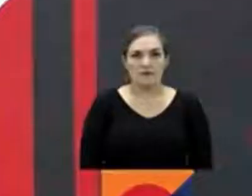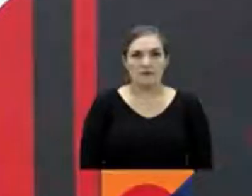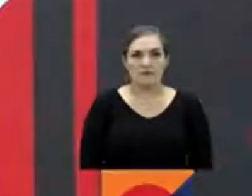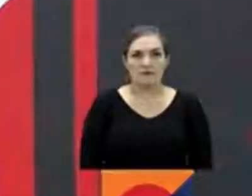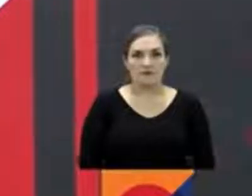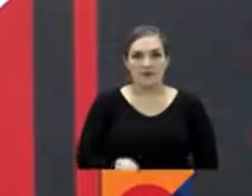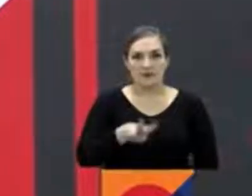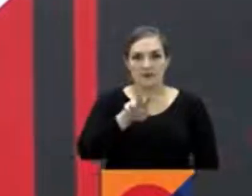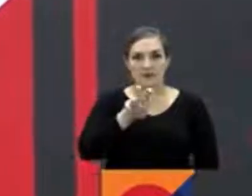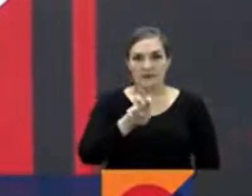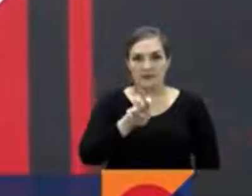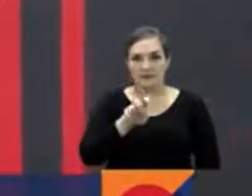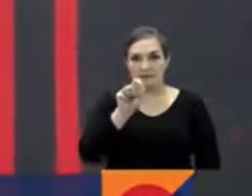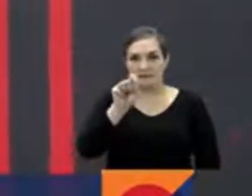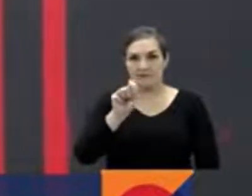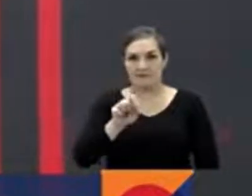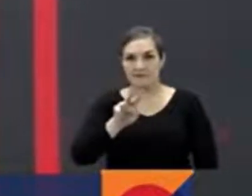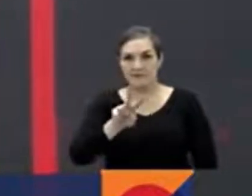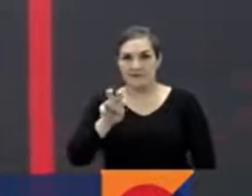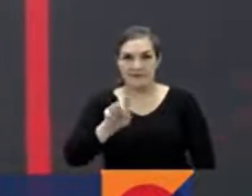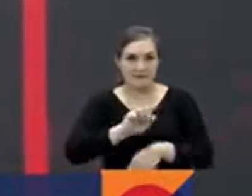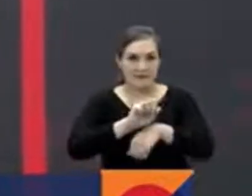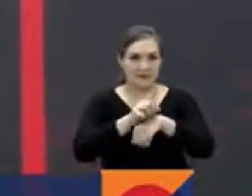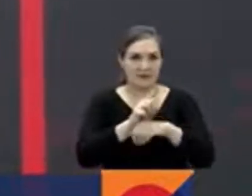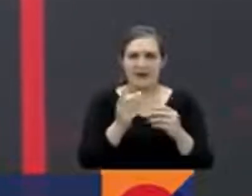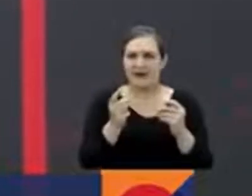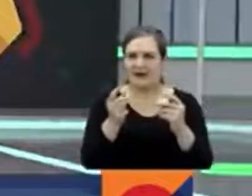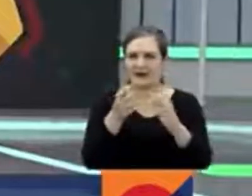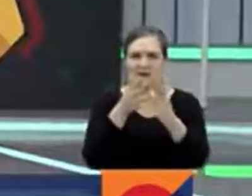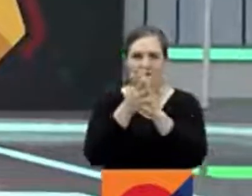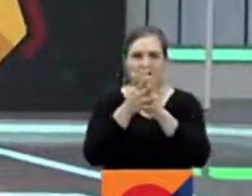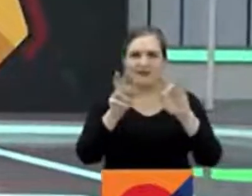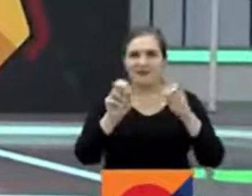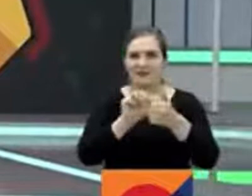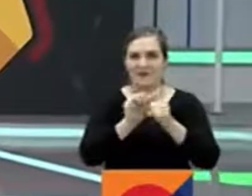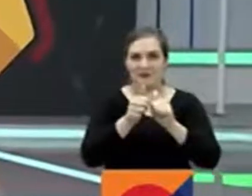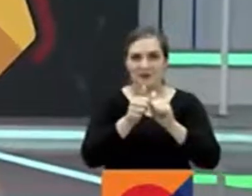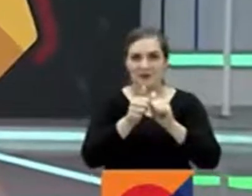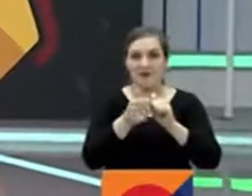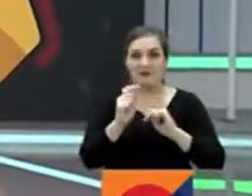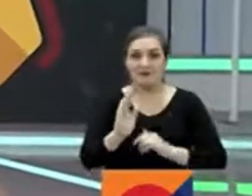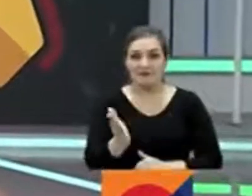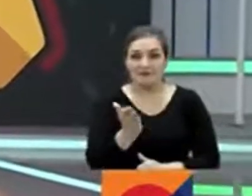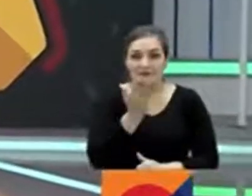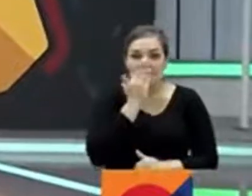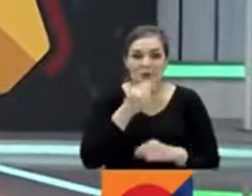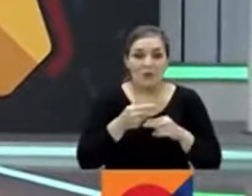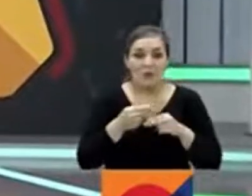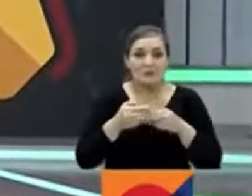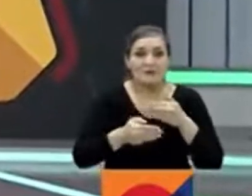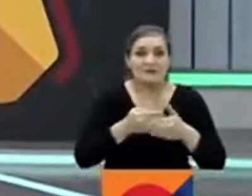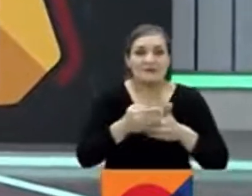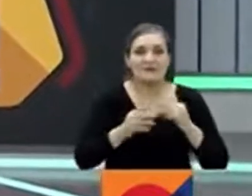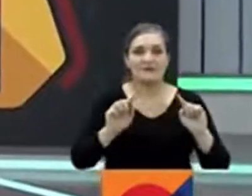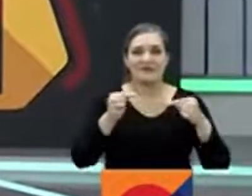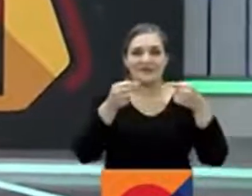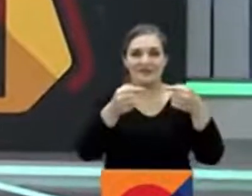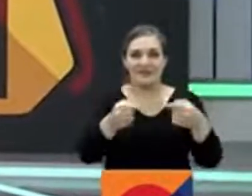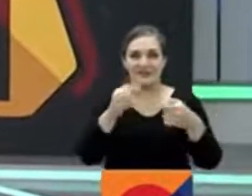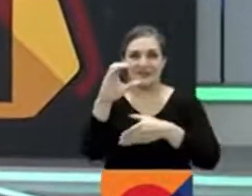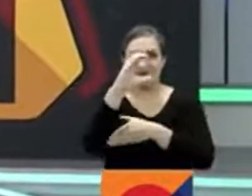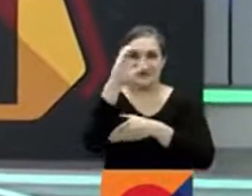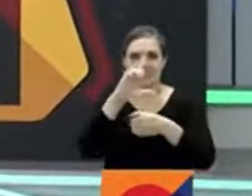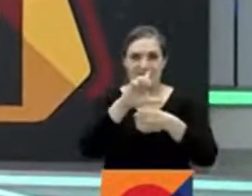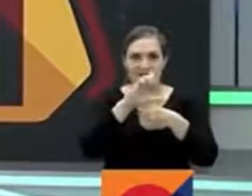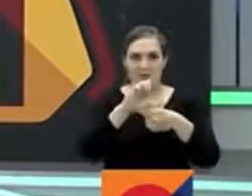7 de la noche, ya 27 minutos. Entramos rápidamente con los deportes y también en conteo regresivo para la gran final del fútbol colombiano.